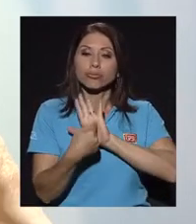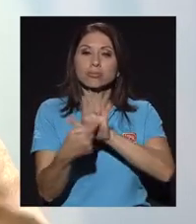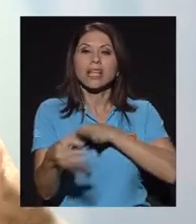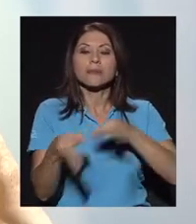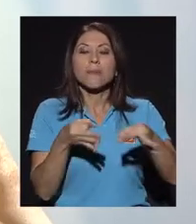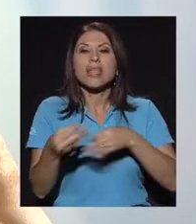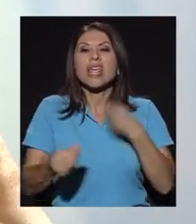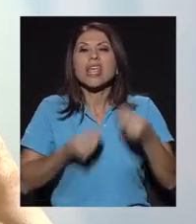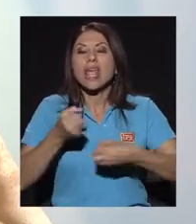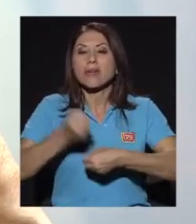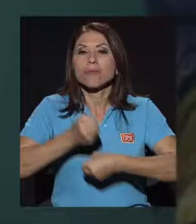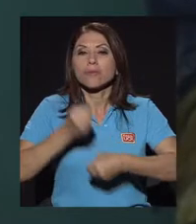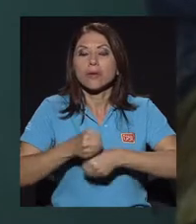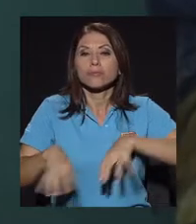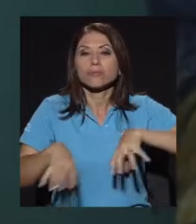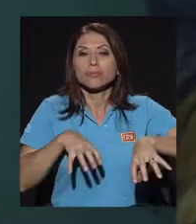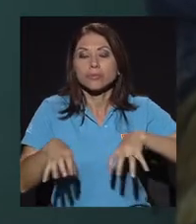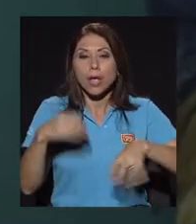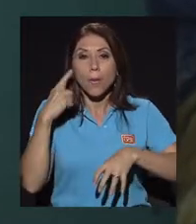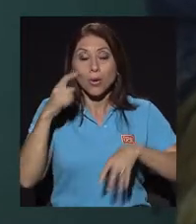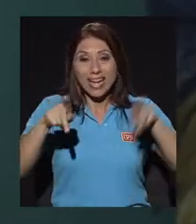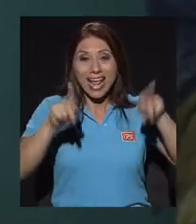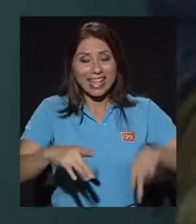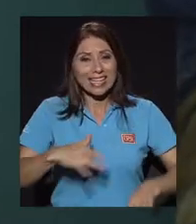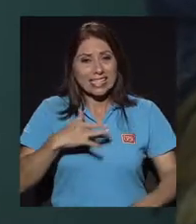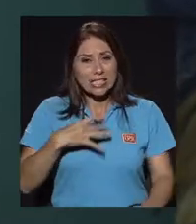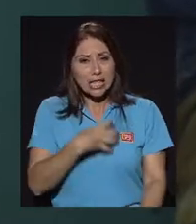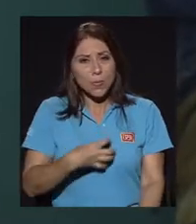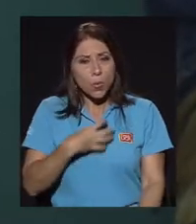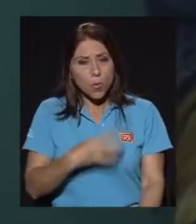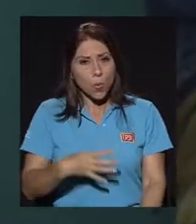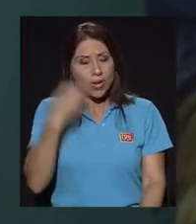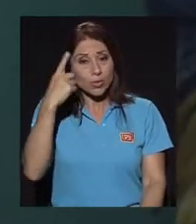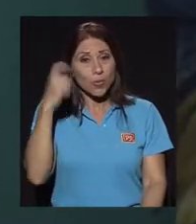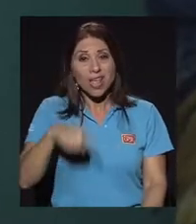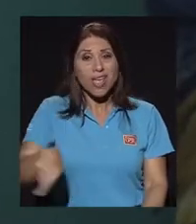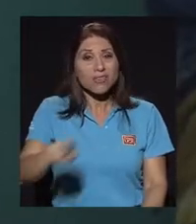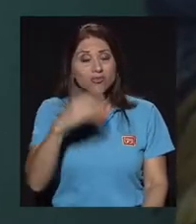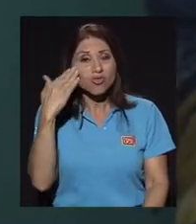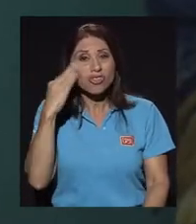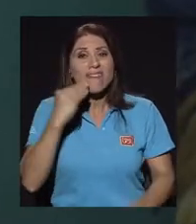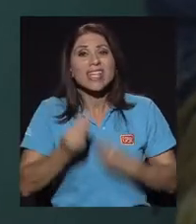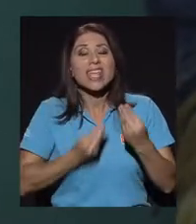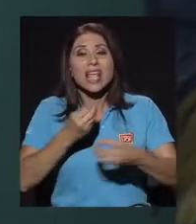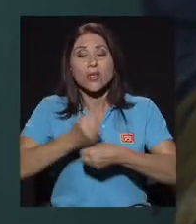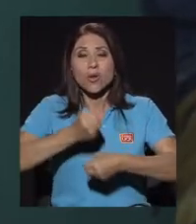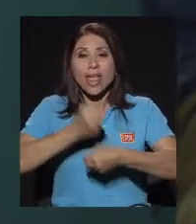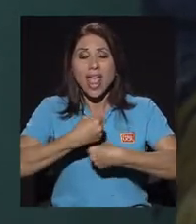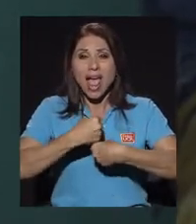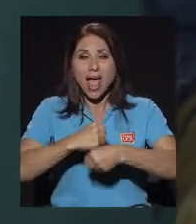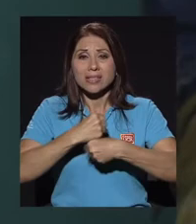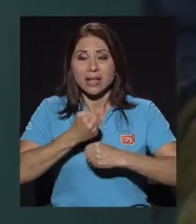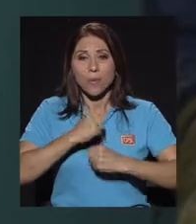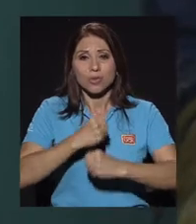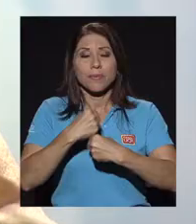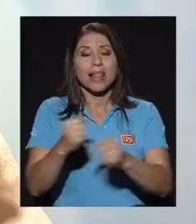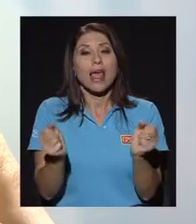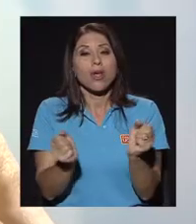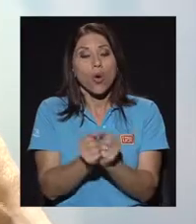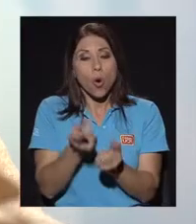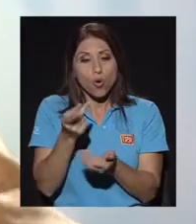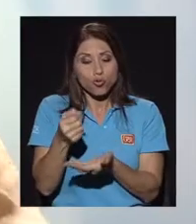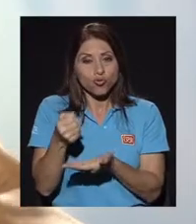cuenta de lo actuado, porque la gente se siente muy molesto que no sabe ni siquiera qué es lo que hace la municipalidad con